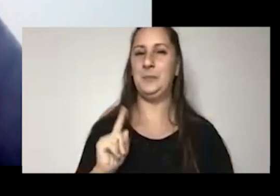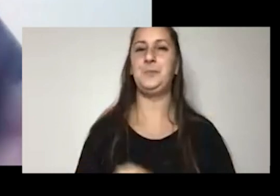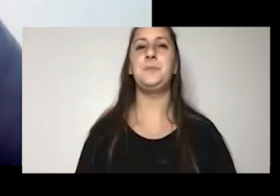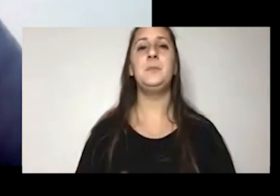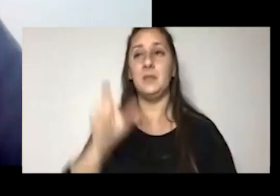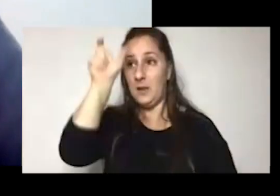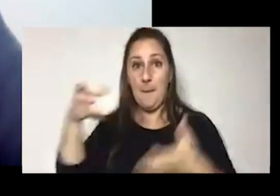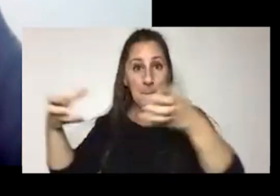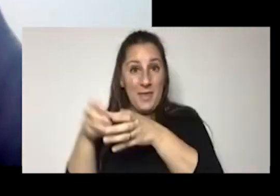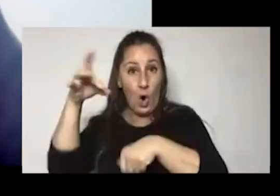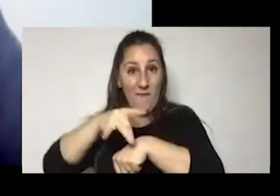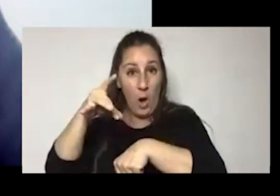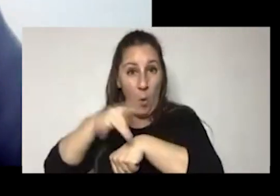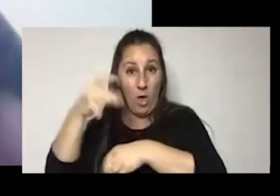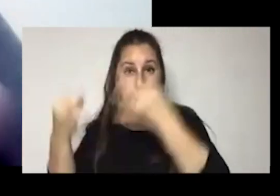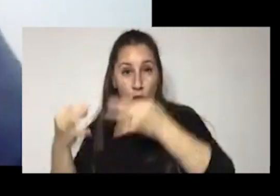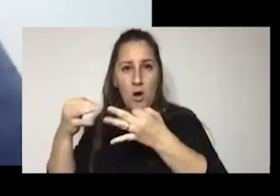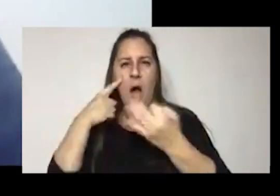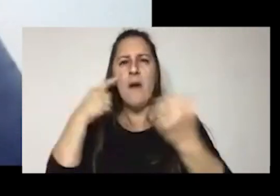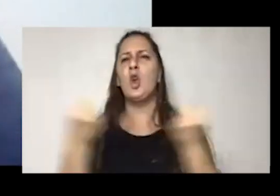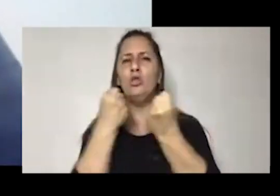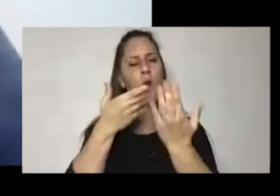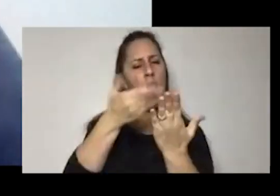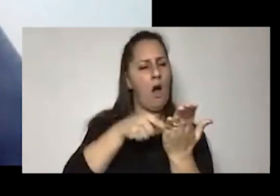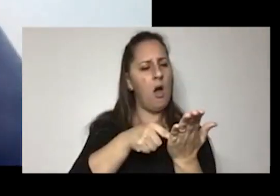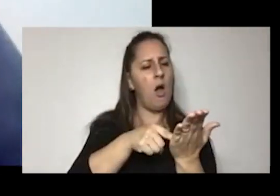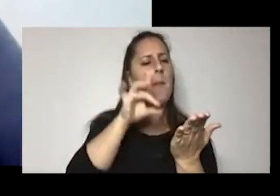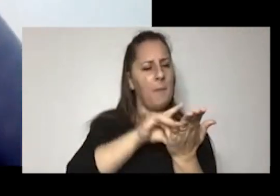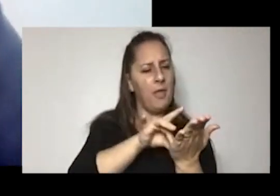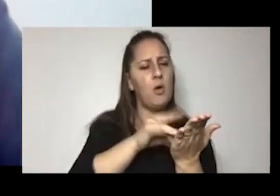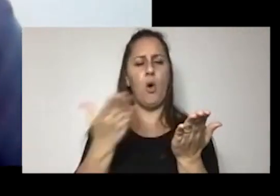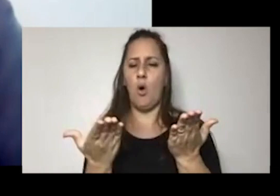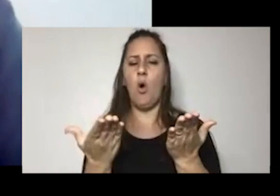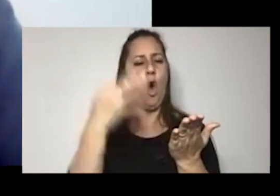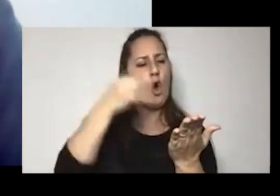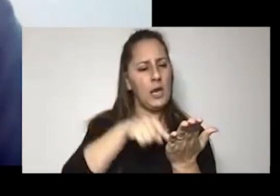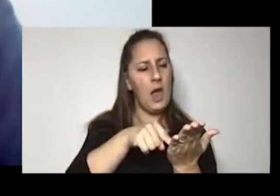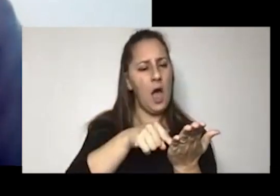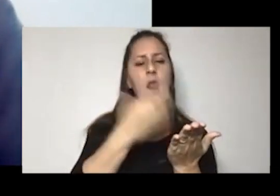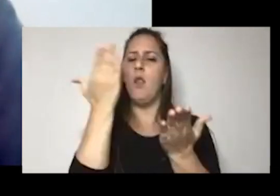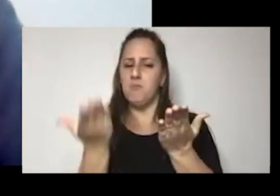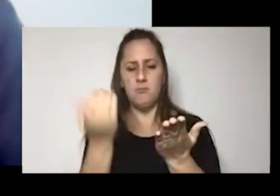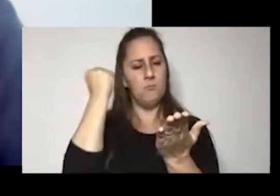chequear que la documentación presentada en su momento para la evaluación es original y está certificado.